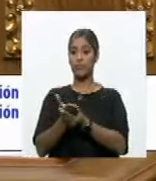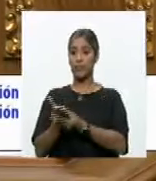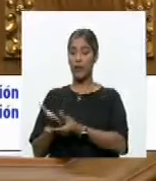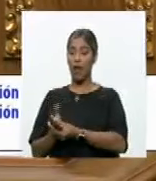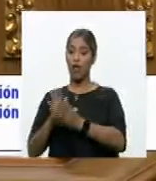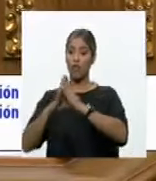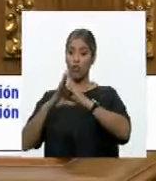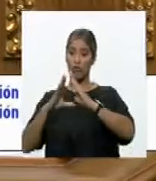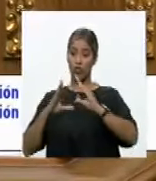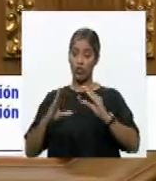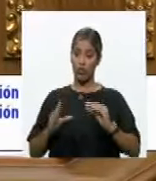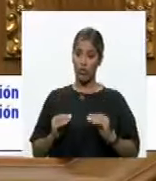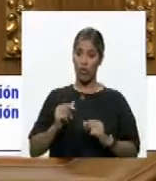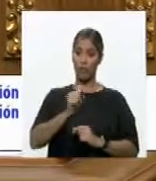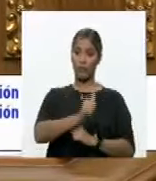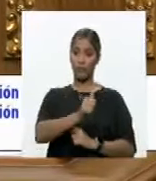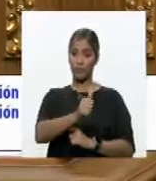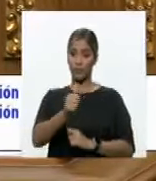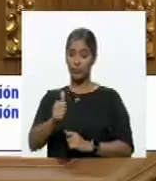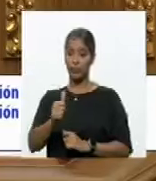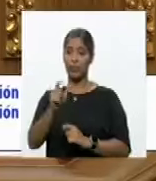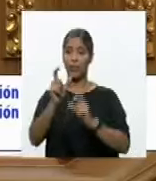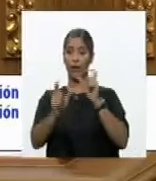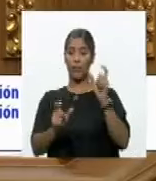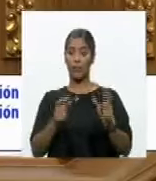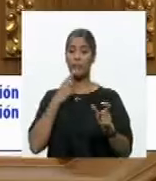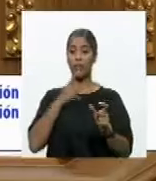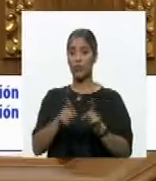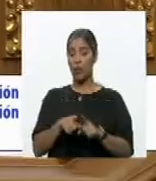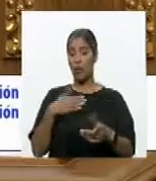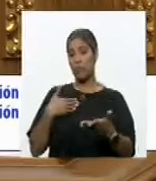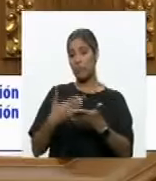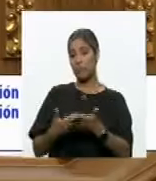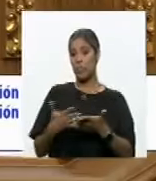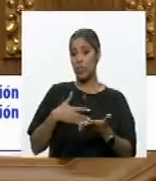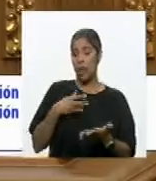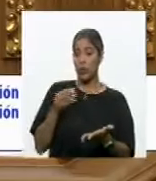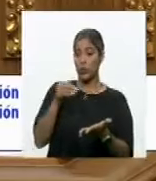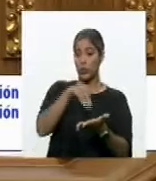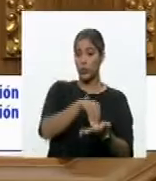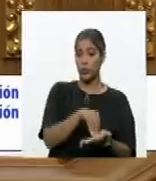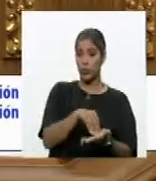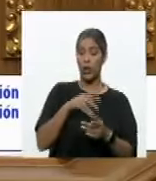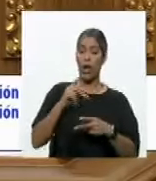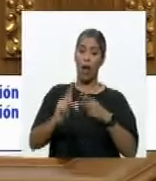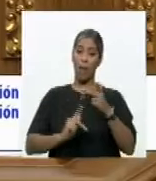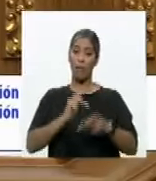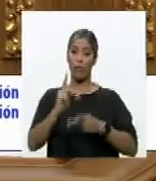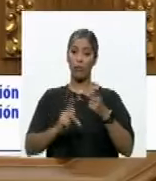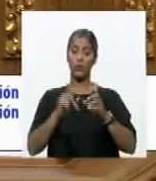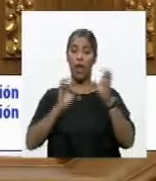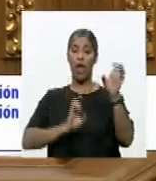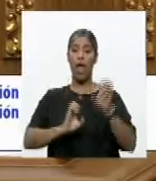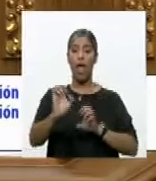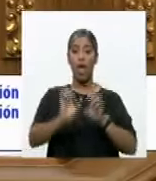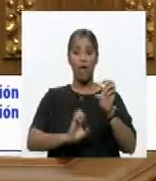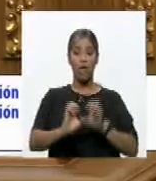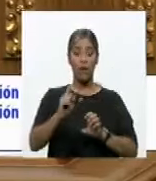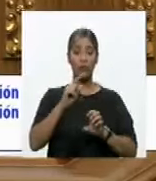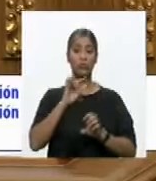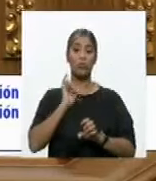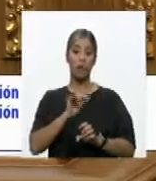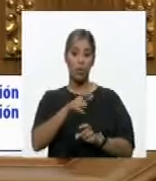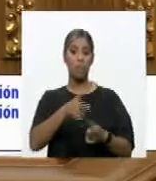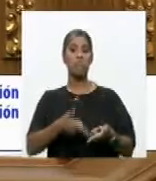los expedientes de todos y cada uno de los ciudadanos que trascendieron el proceso de evaluación y